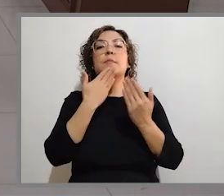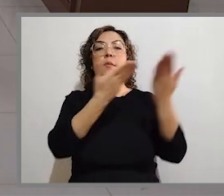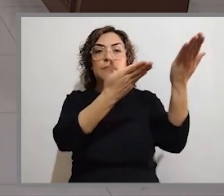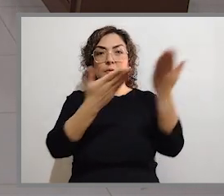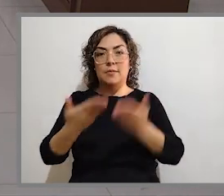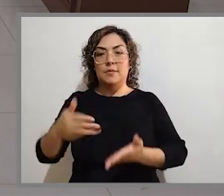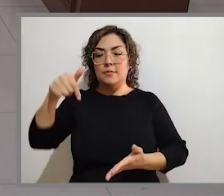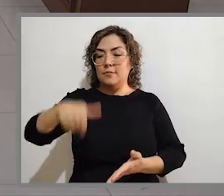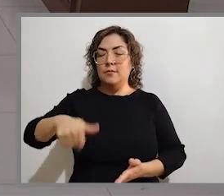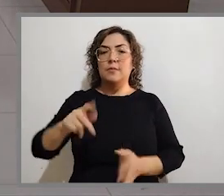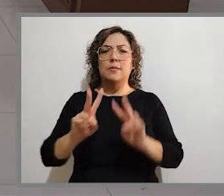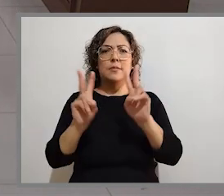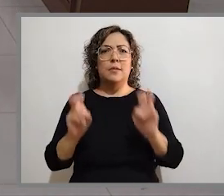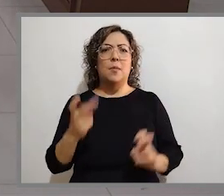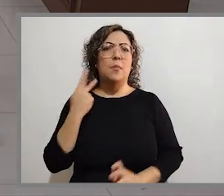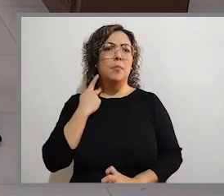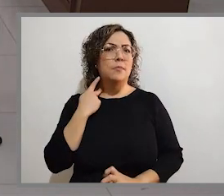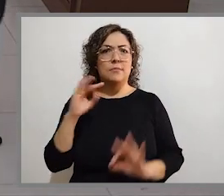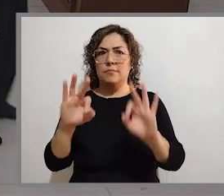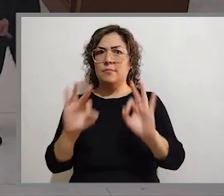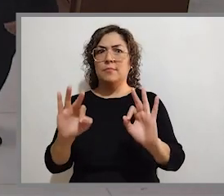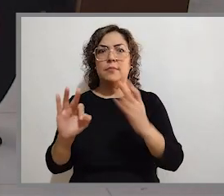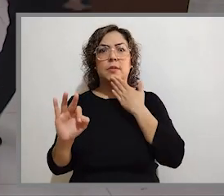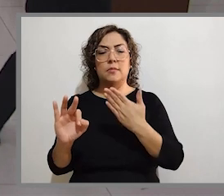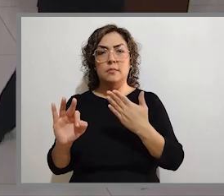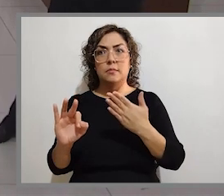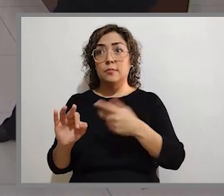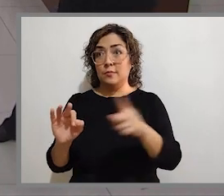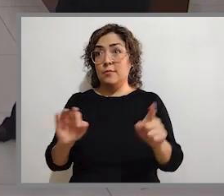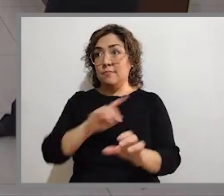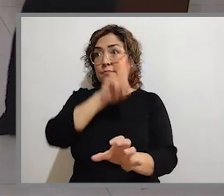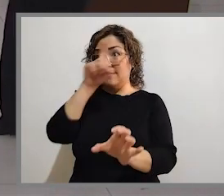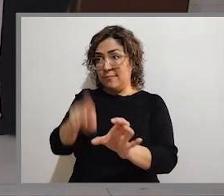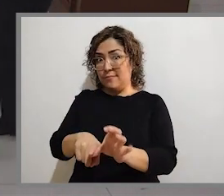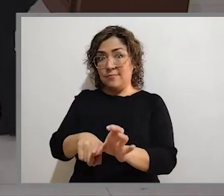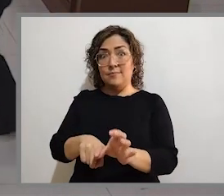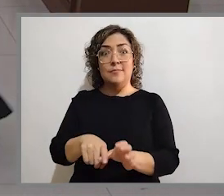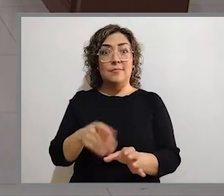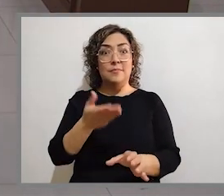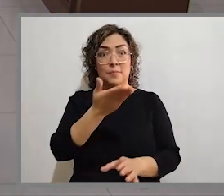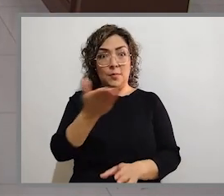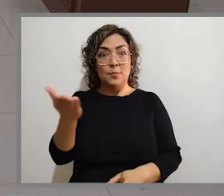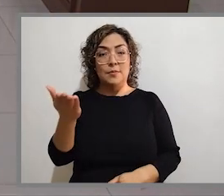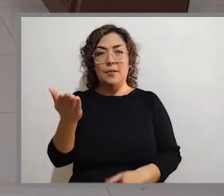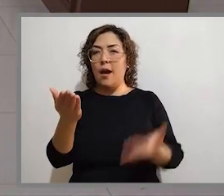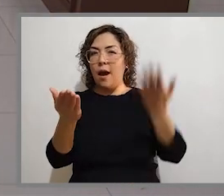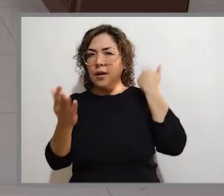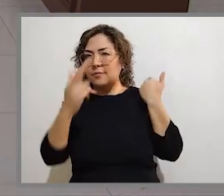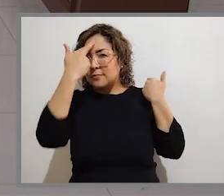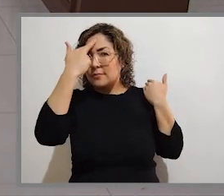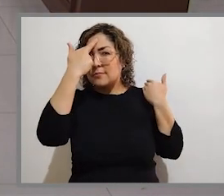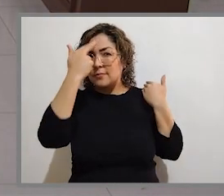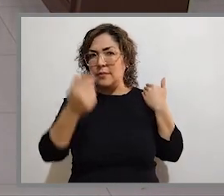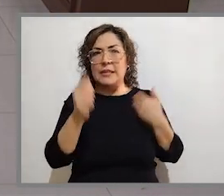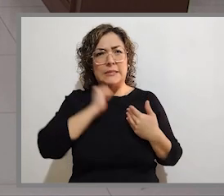no sé si alguna cuando llegó le tocaron fanfarrias, le dijeron pásale, aquí está la alfombra roja, adelante,